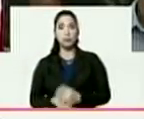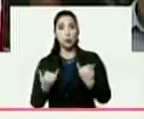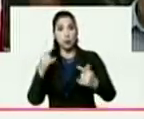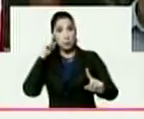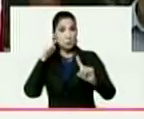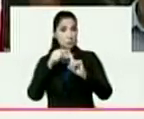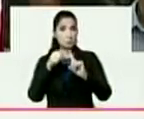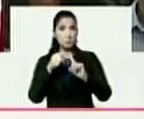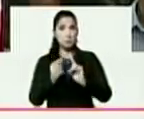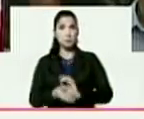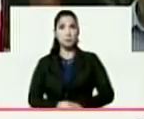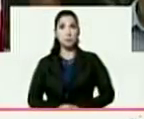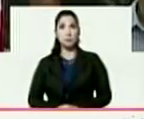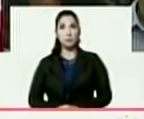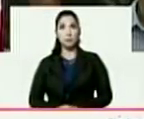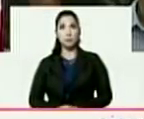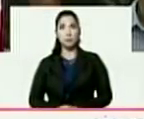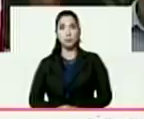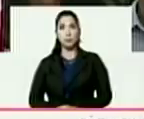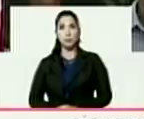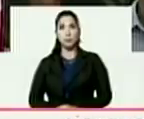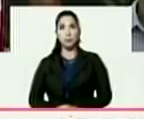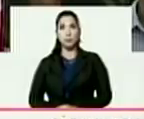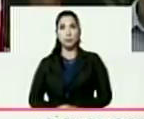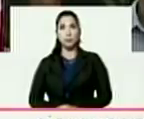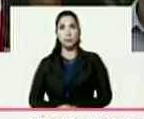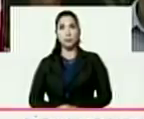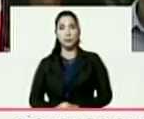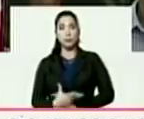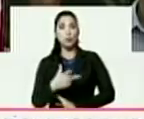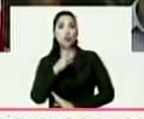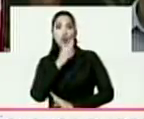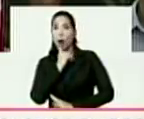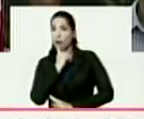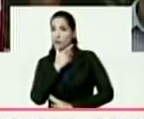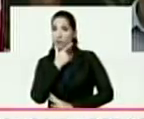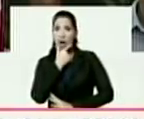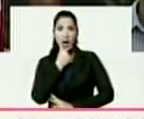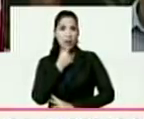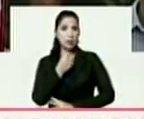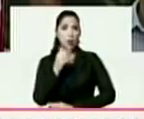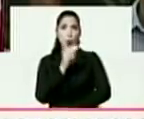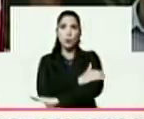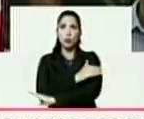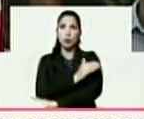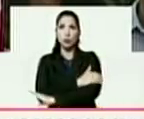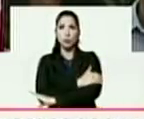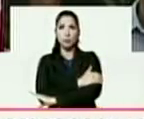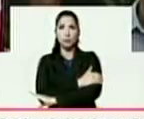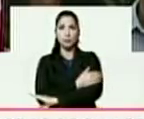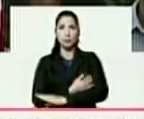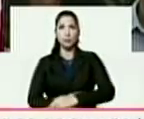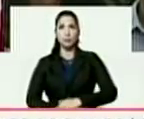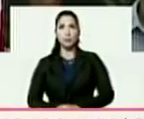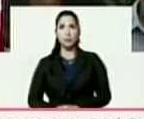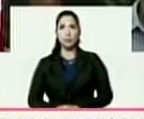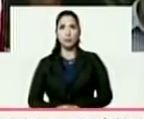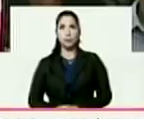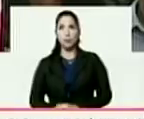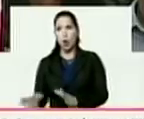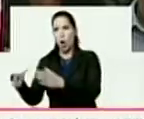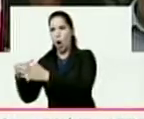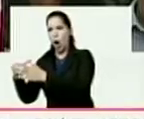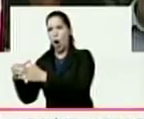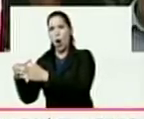a estas alturas no la tiene fácil la derecha no la tiene fase mientras ella están